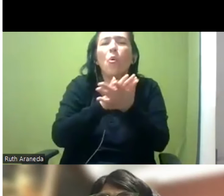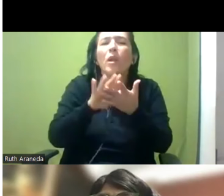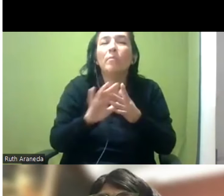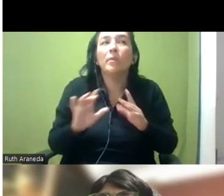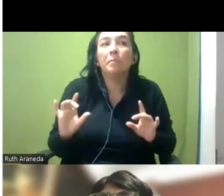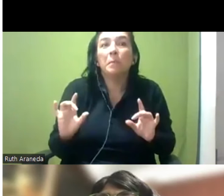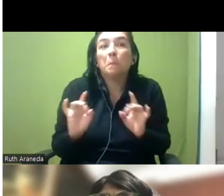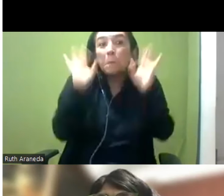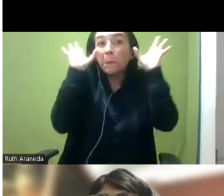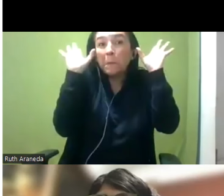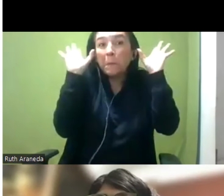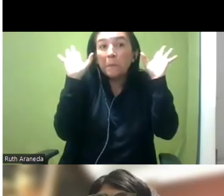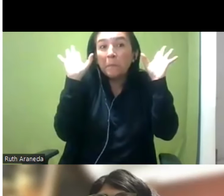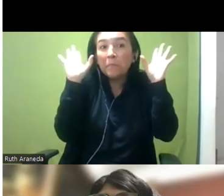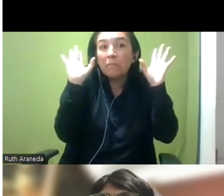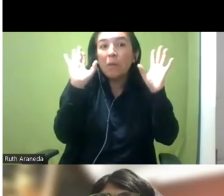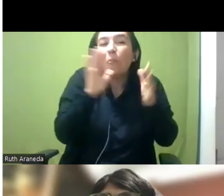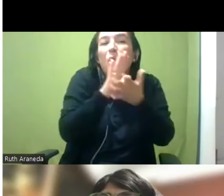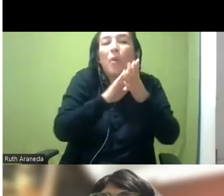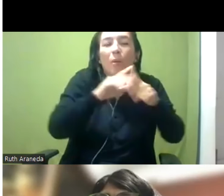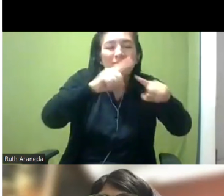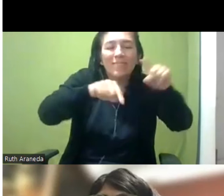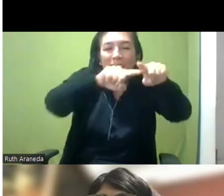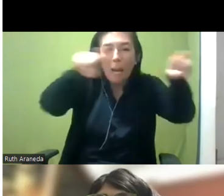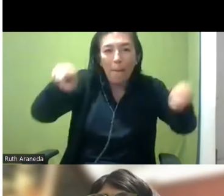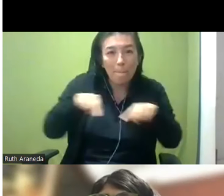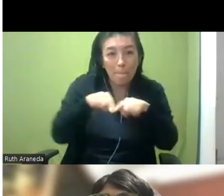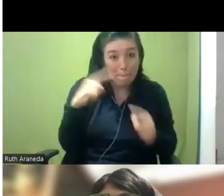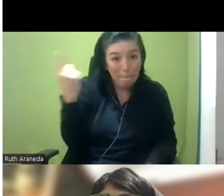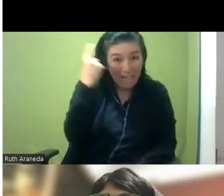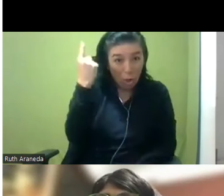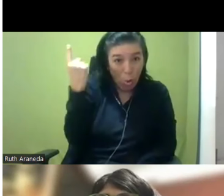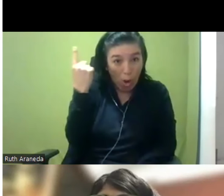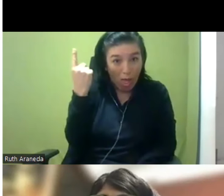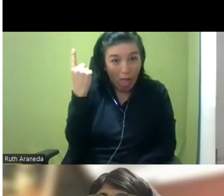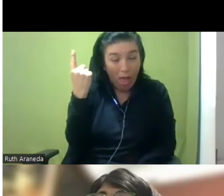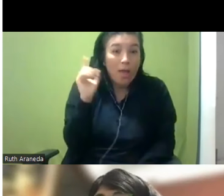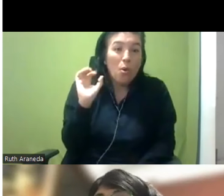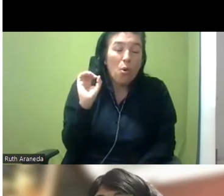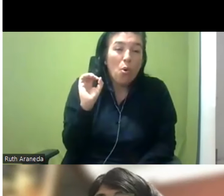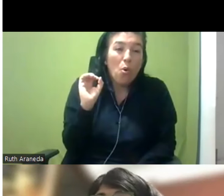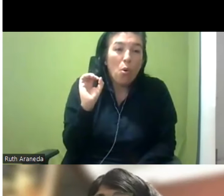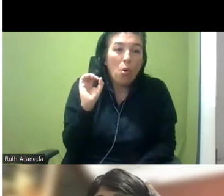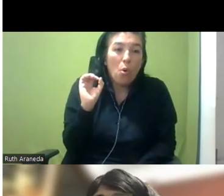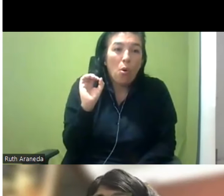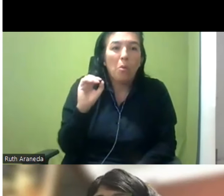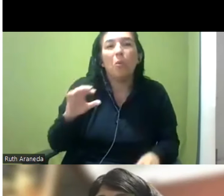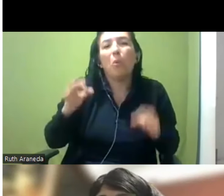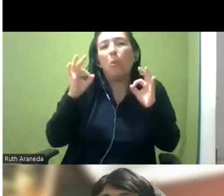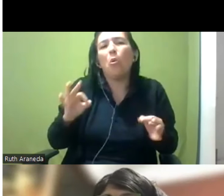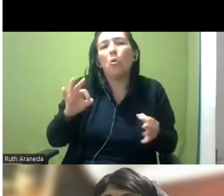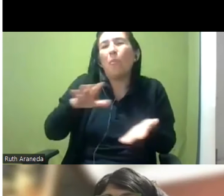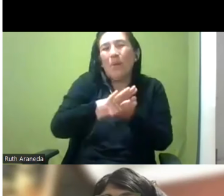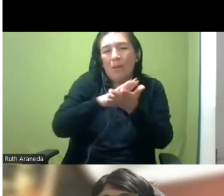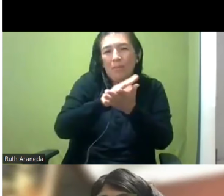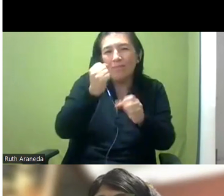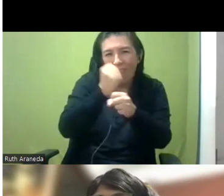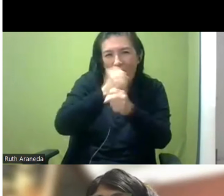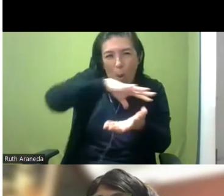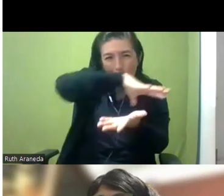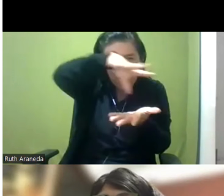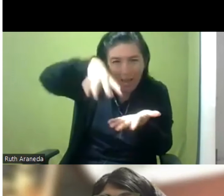algo en un predio particular o en la construcción de una plaza pública, por